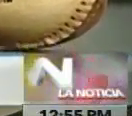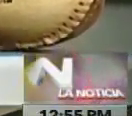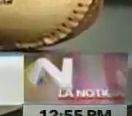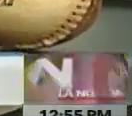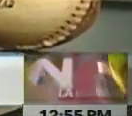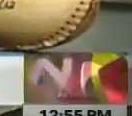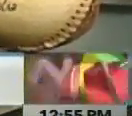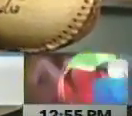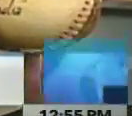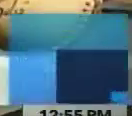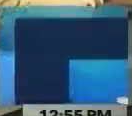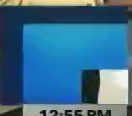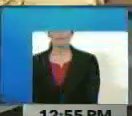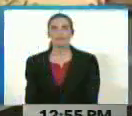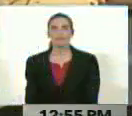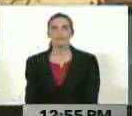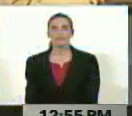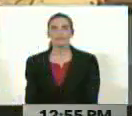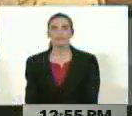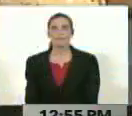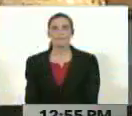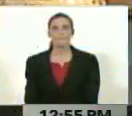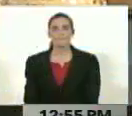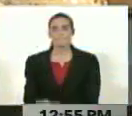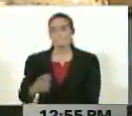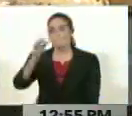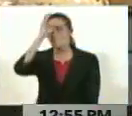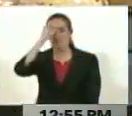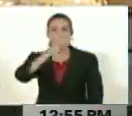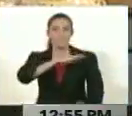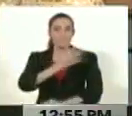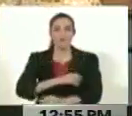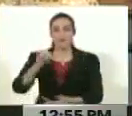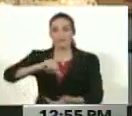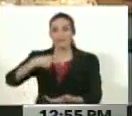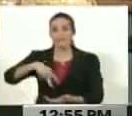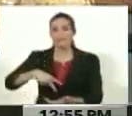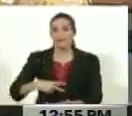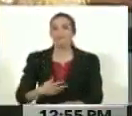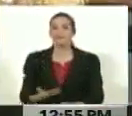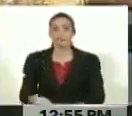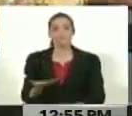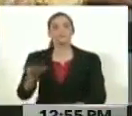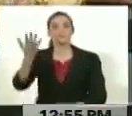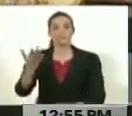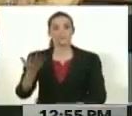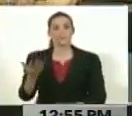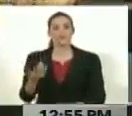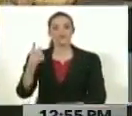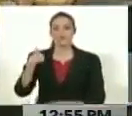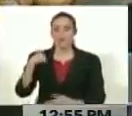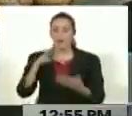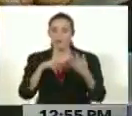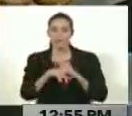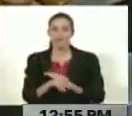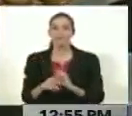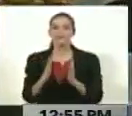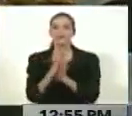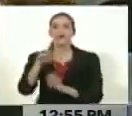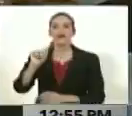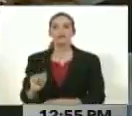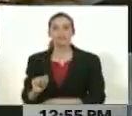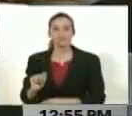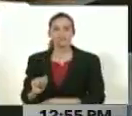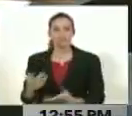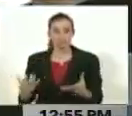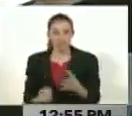mundo de la música, de la salsa. Usted no sabe la fuerza. Yo lo descubrí siendo muy chamo. en el barrio Marín, en San Agustín, con